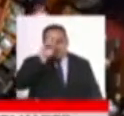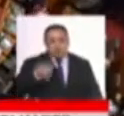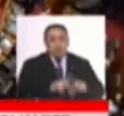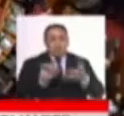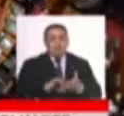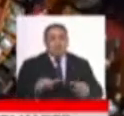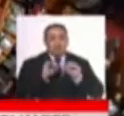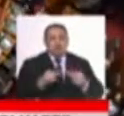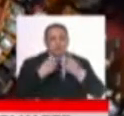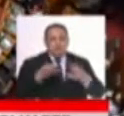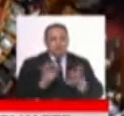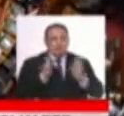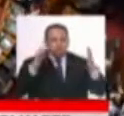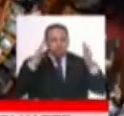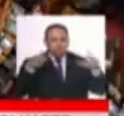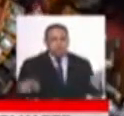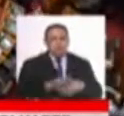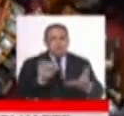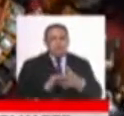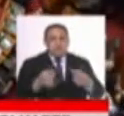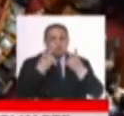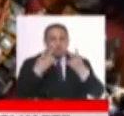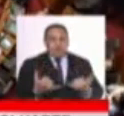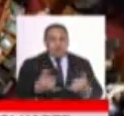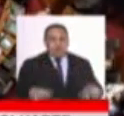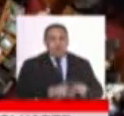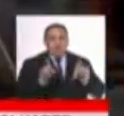que, digamos, tampoco había ganado con el voto popular, ¿no?